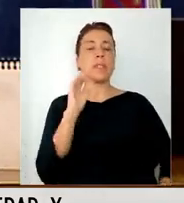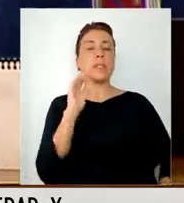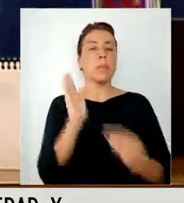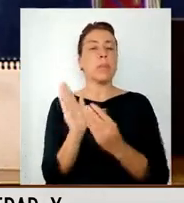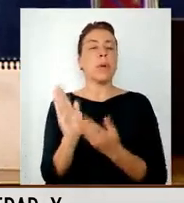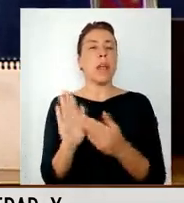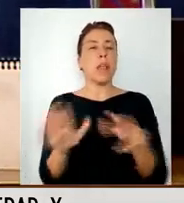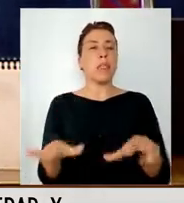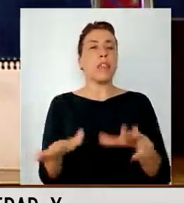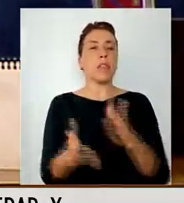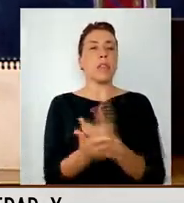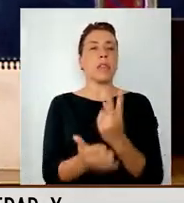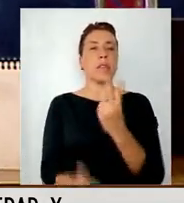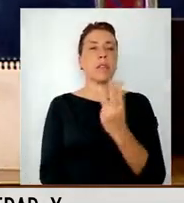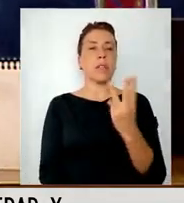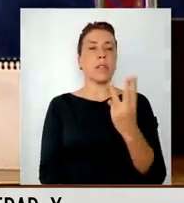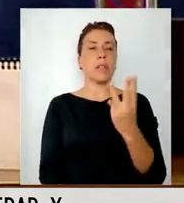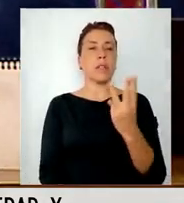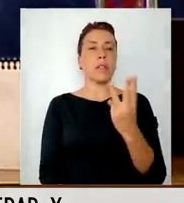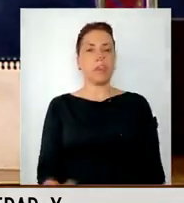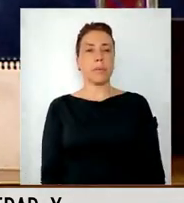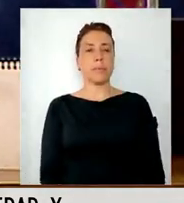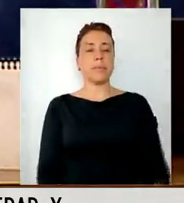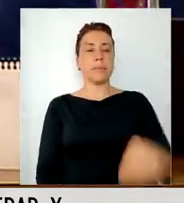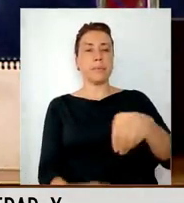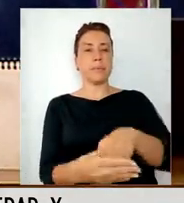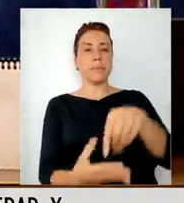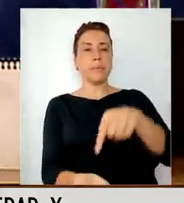23 del Comparado en votación